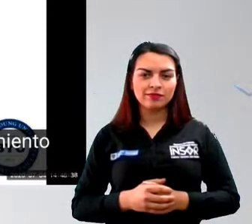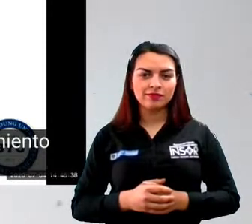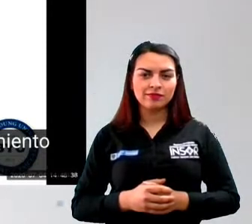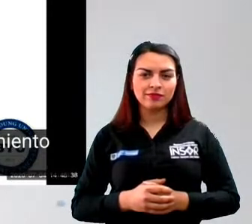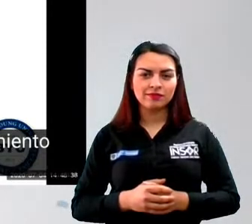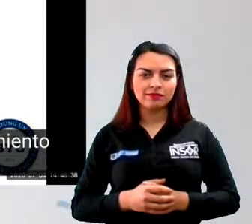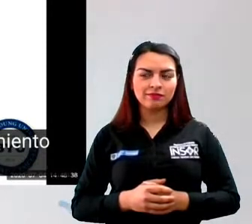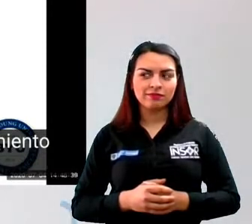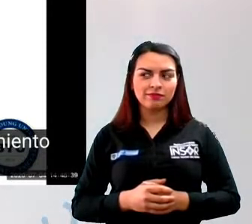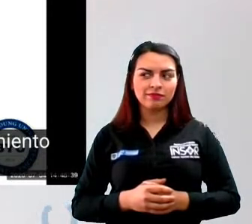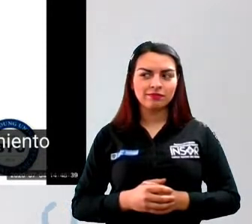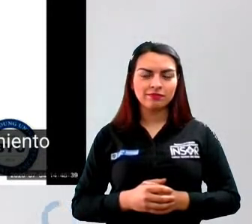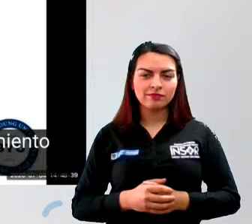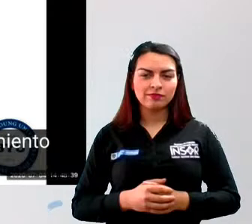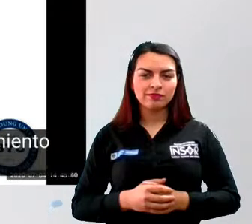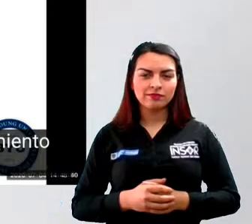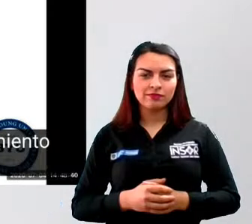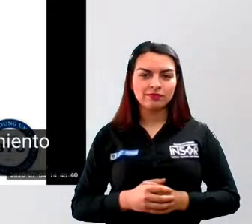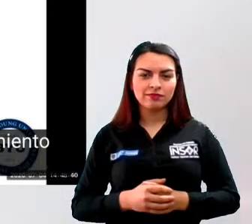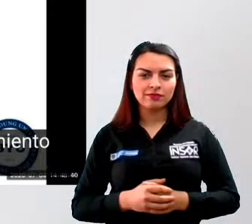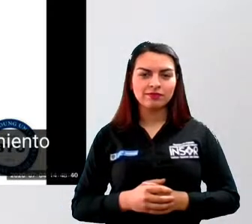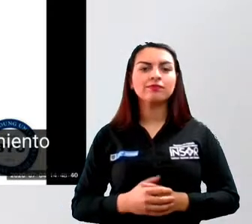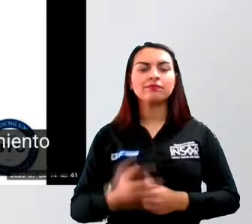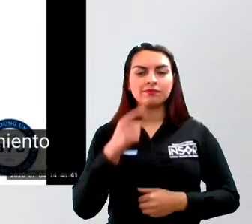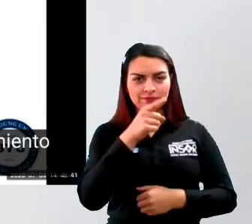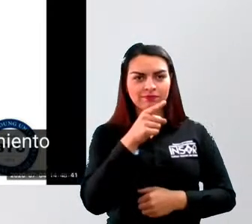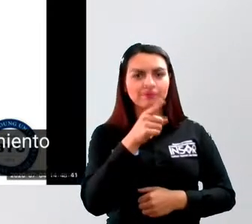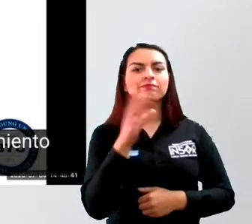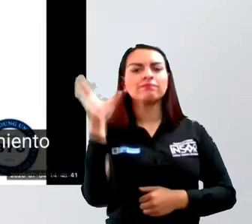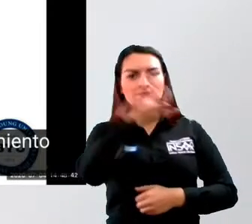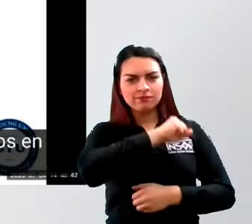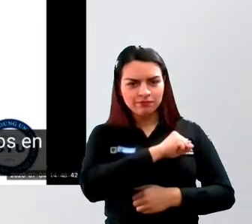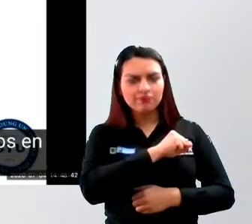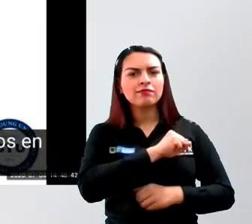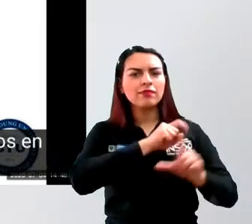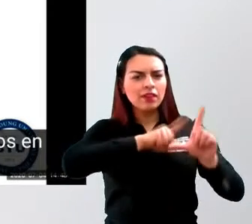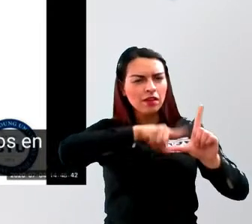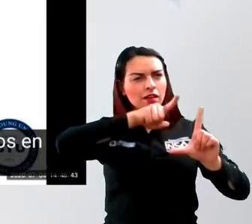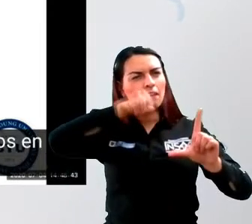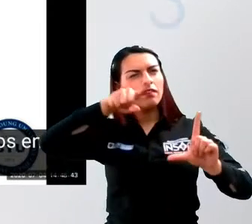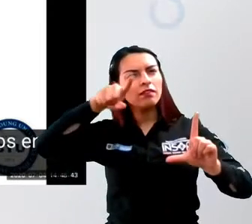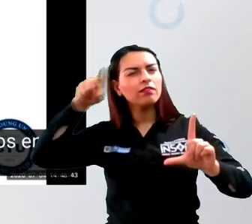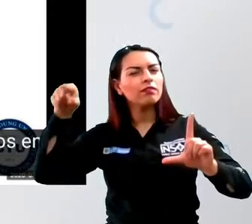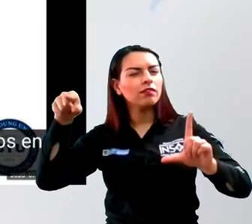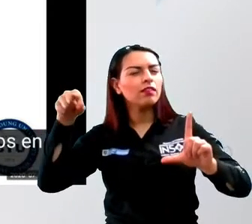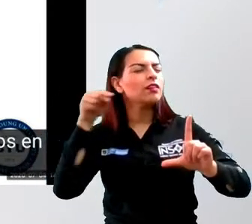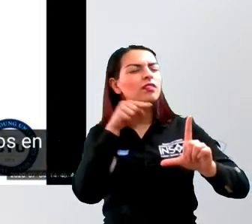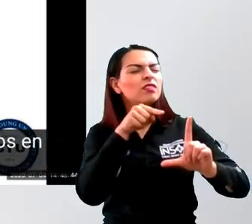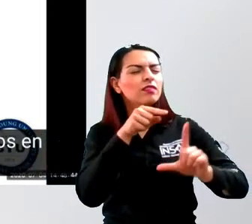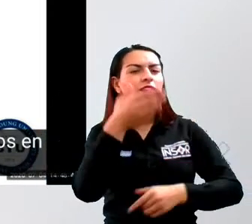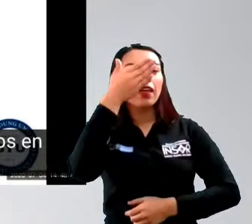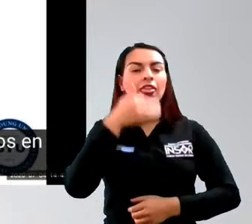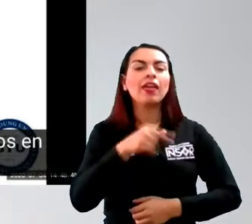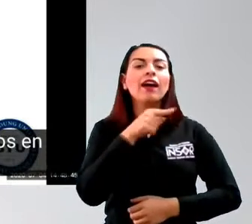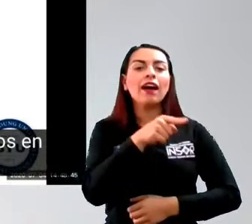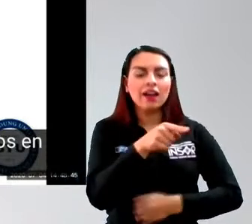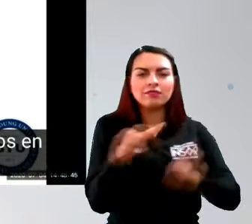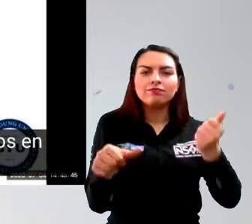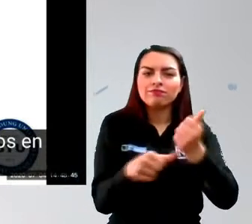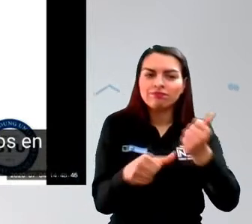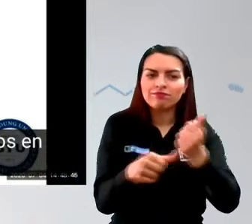esto es lo que estaba causando este incremento en el rendimiento basados en las tutorías